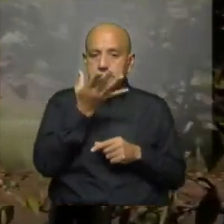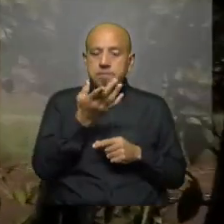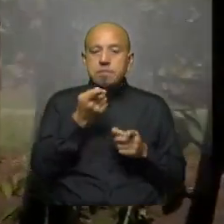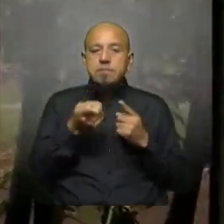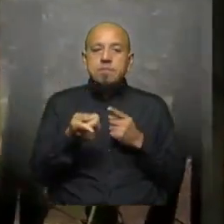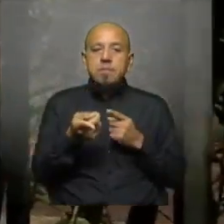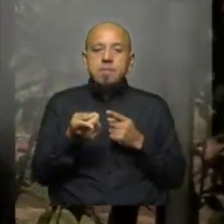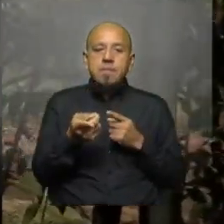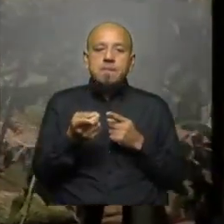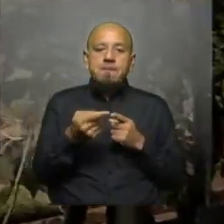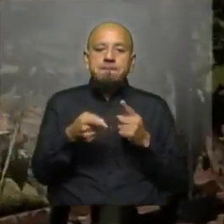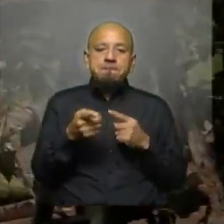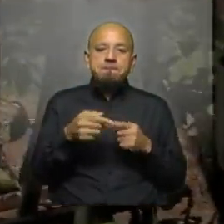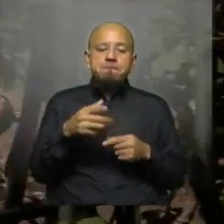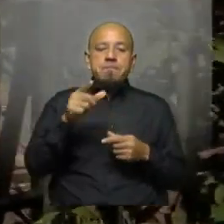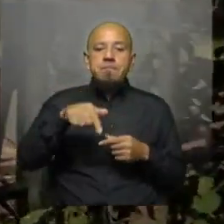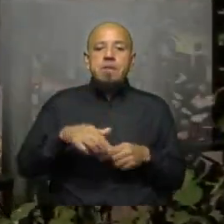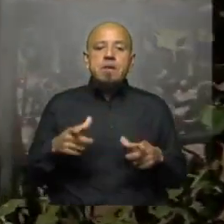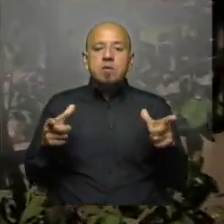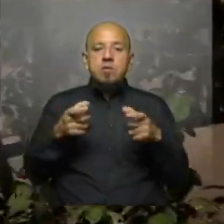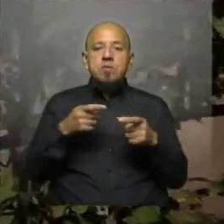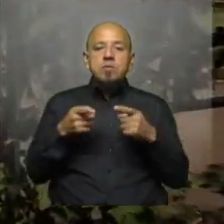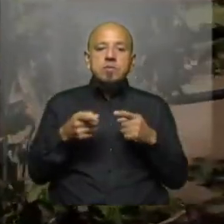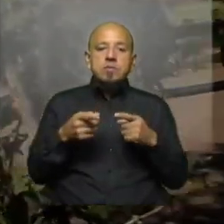centro de la reunión.